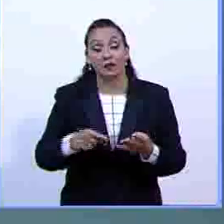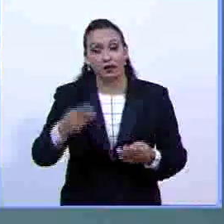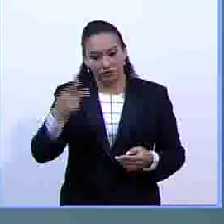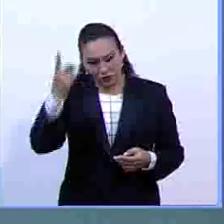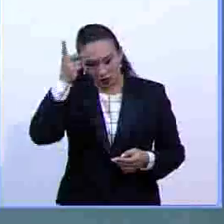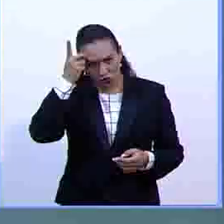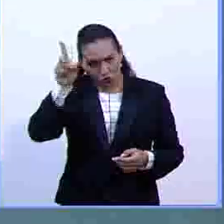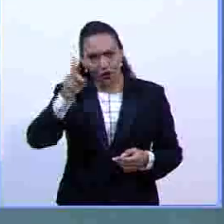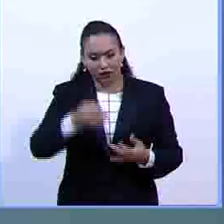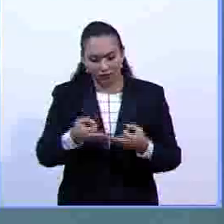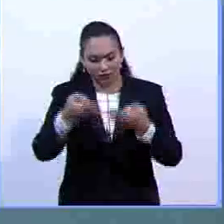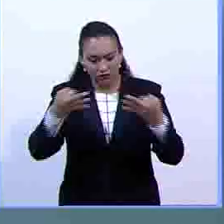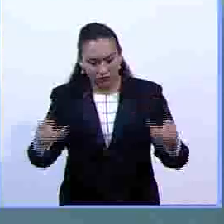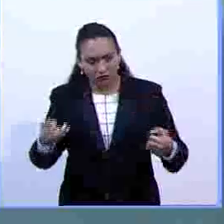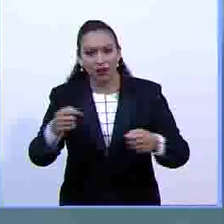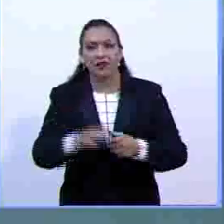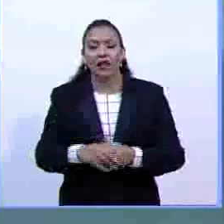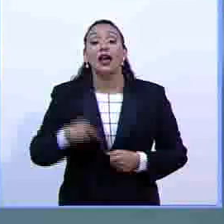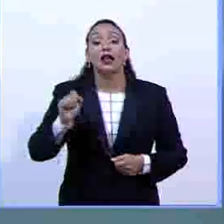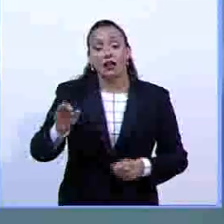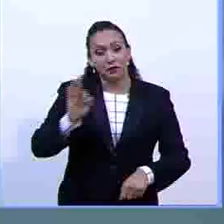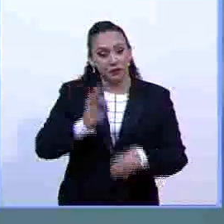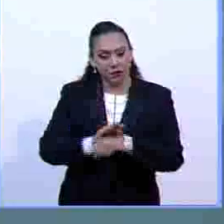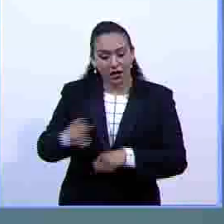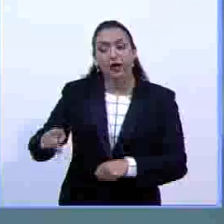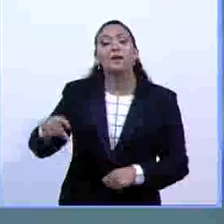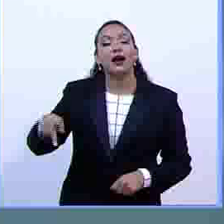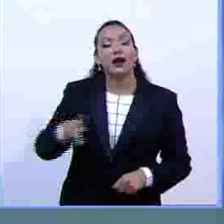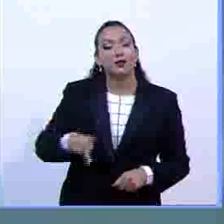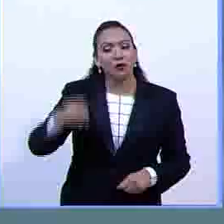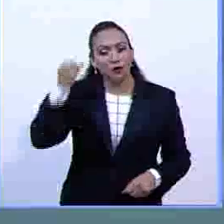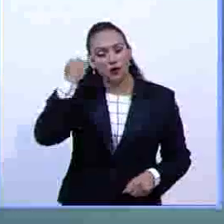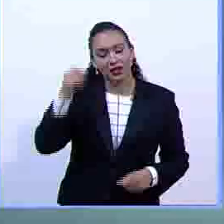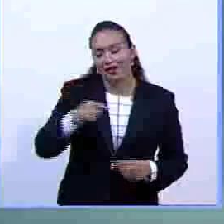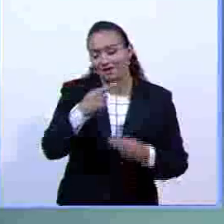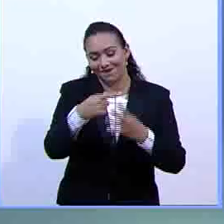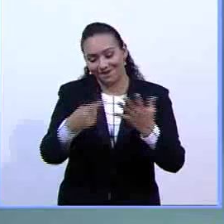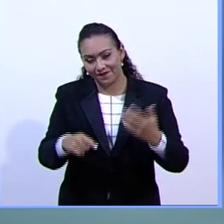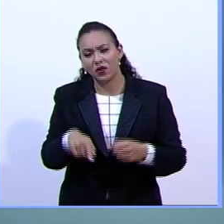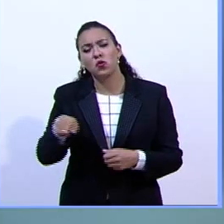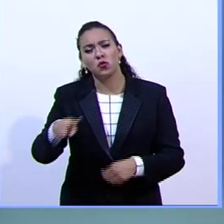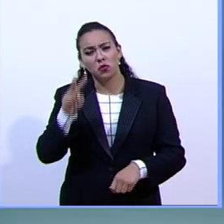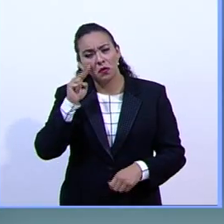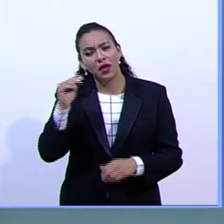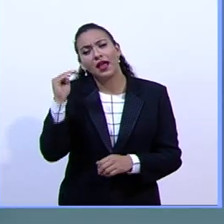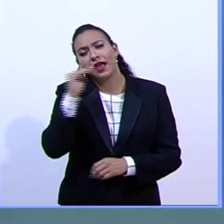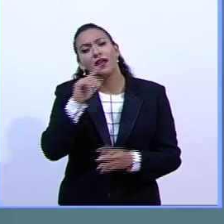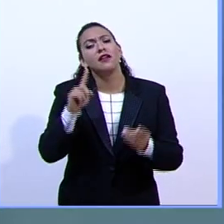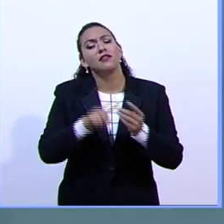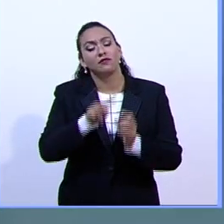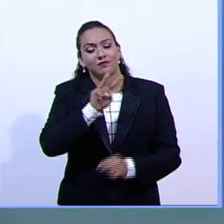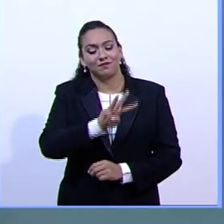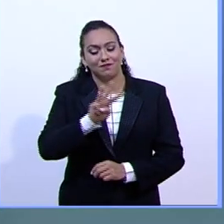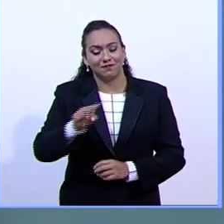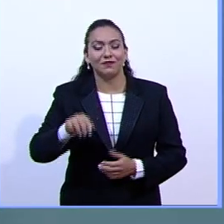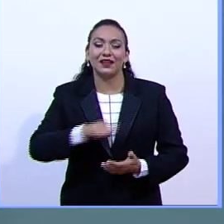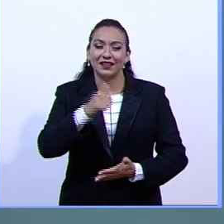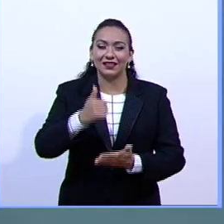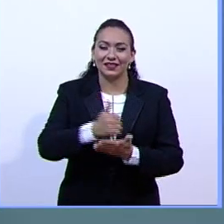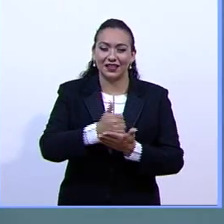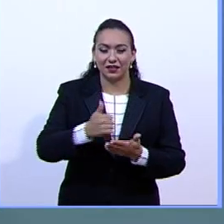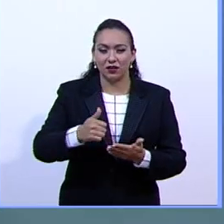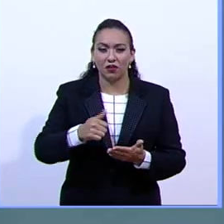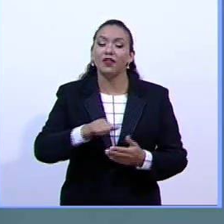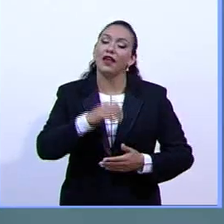tierra, el fuero indígena, entre otros. Puede consultarlo de manera gratuita en el sitio web del Centro de Estudios